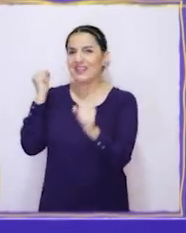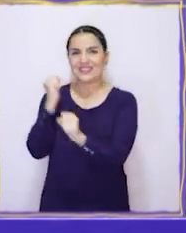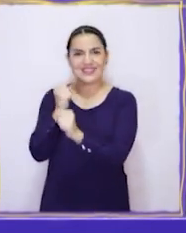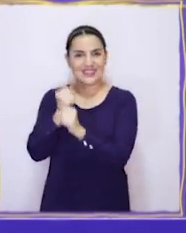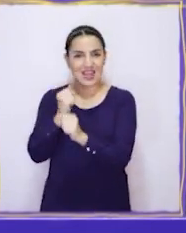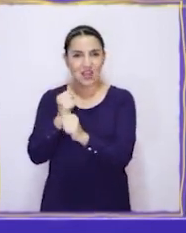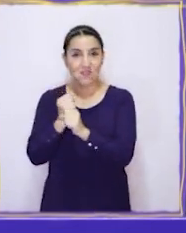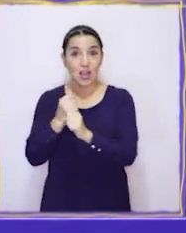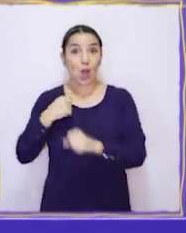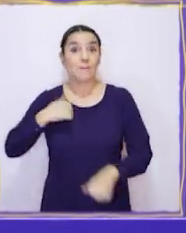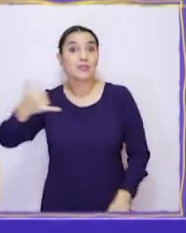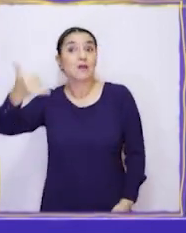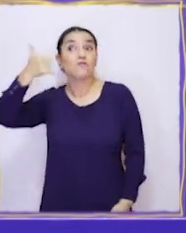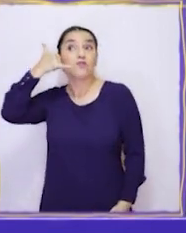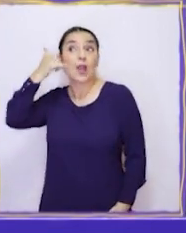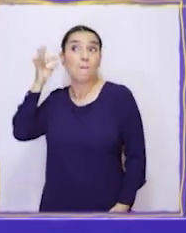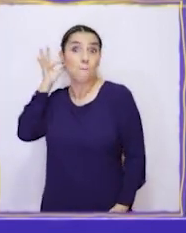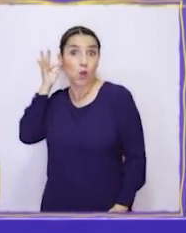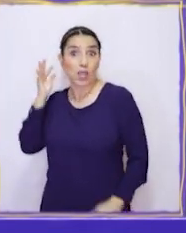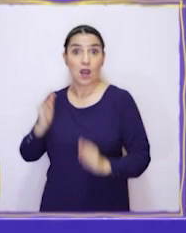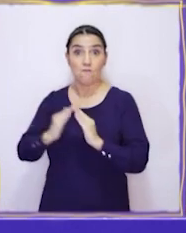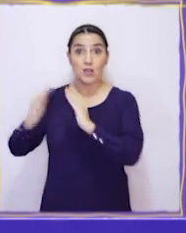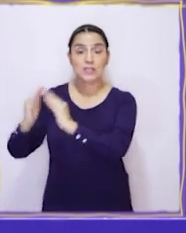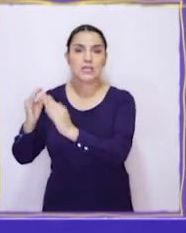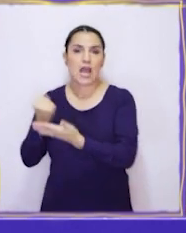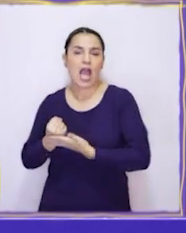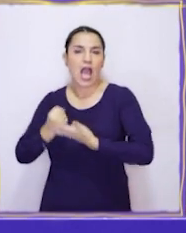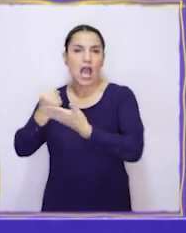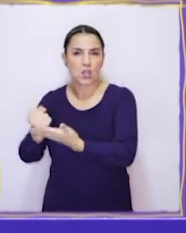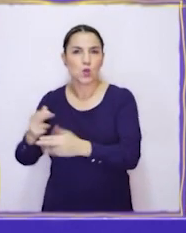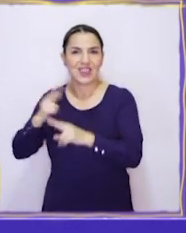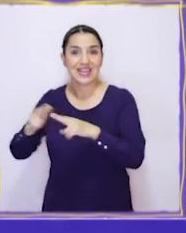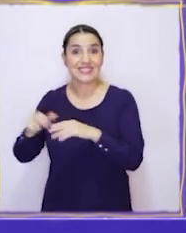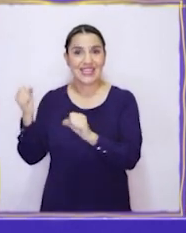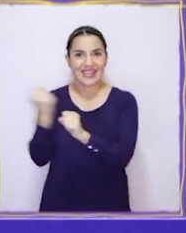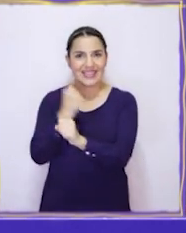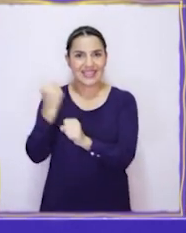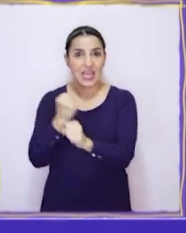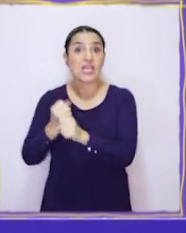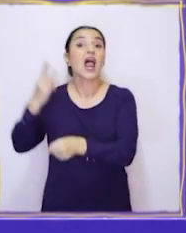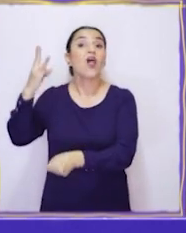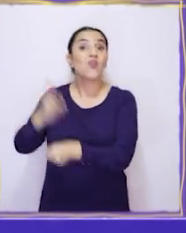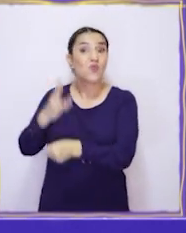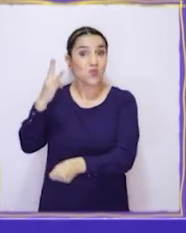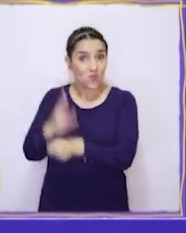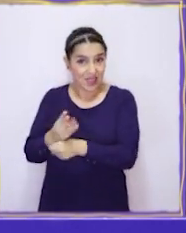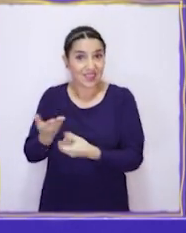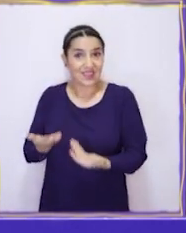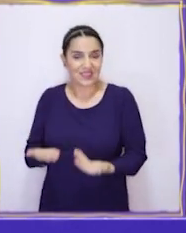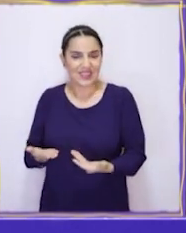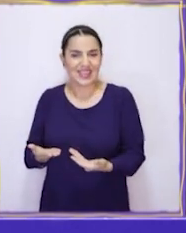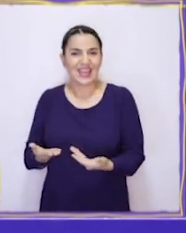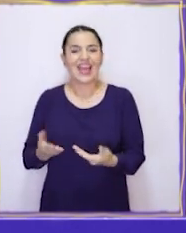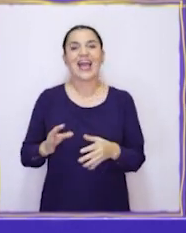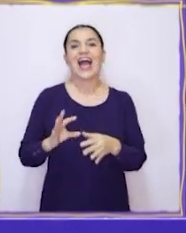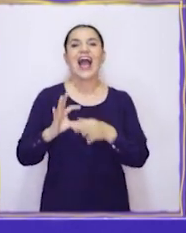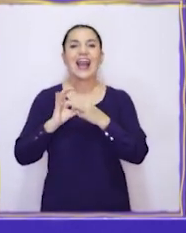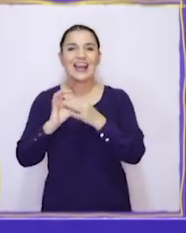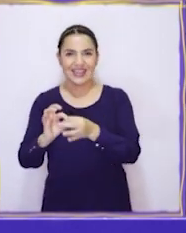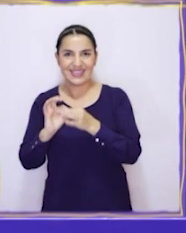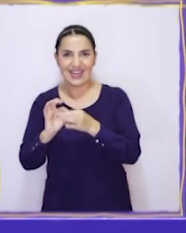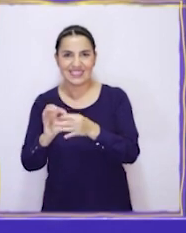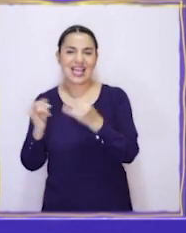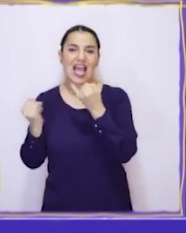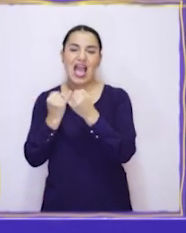mucho trabajo y me está llamando una vecina para que le ayude a organizar los talleres de los adultos mayores. Y gracias